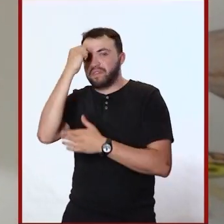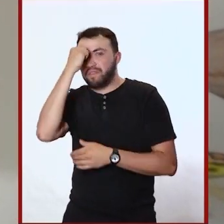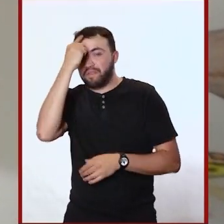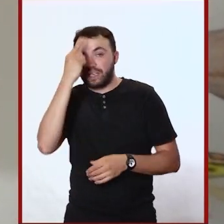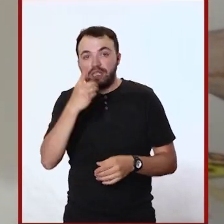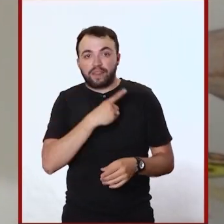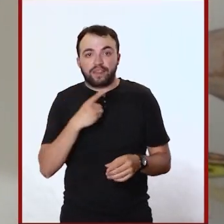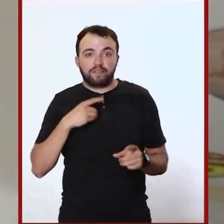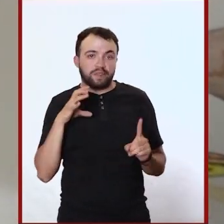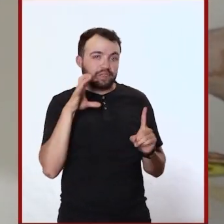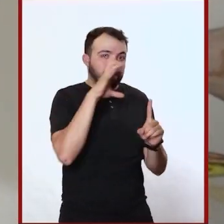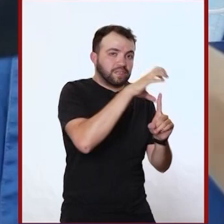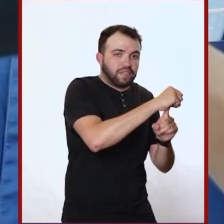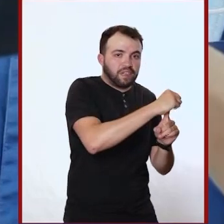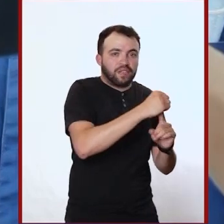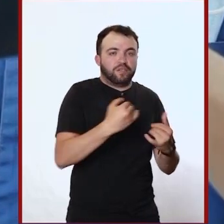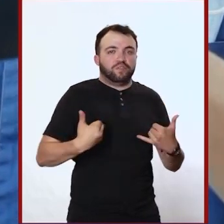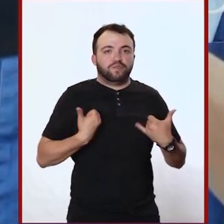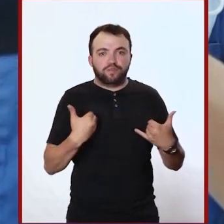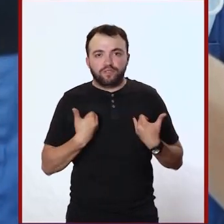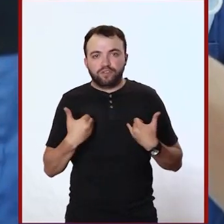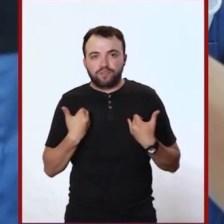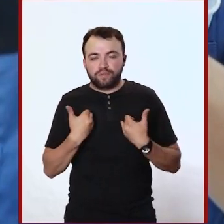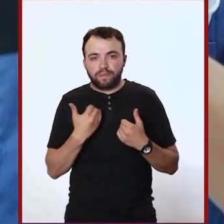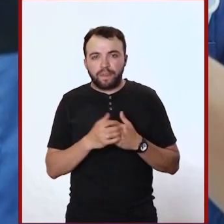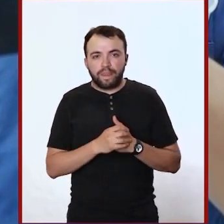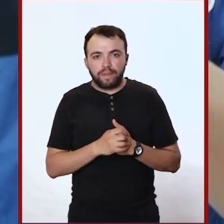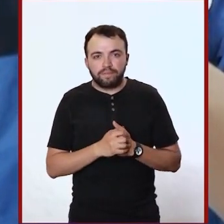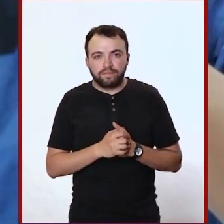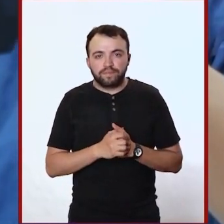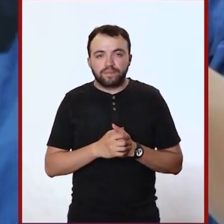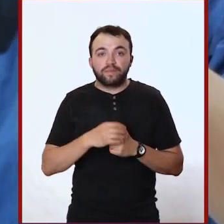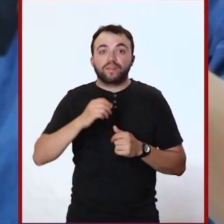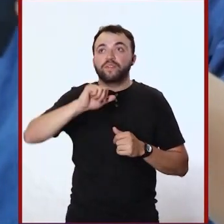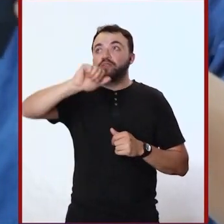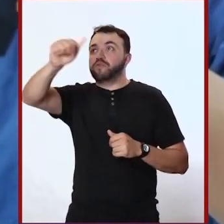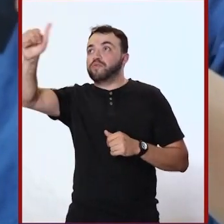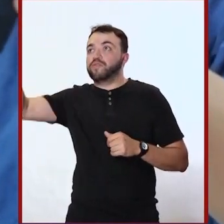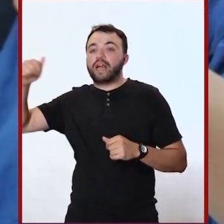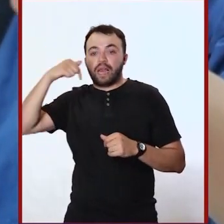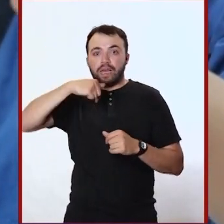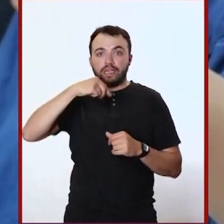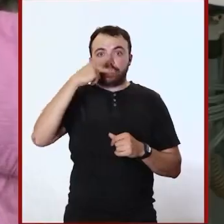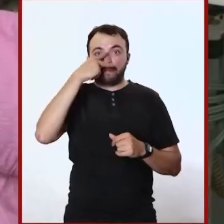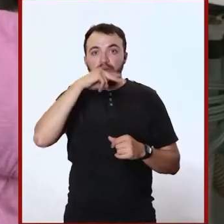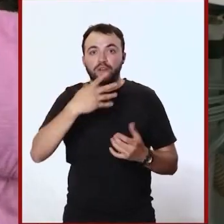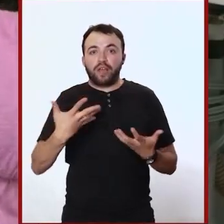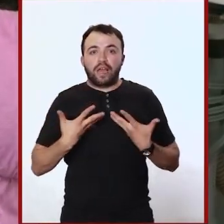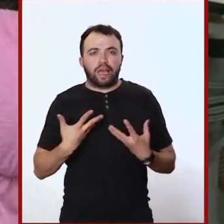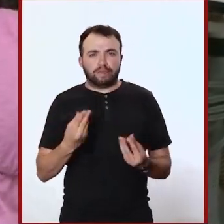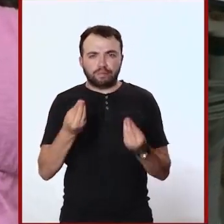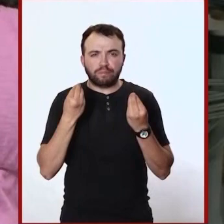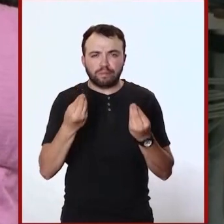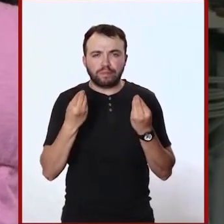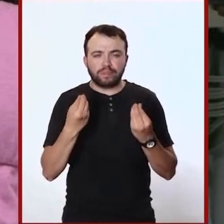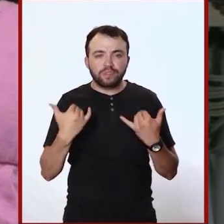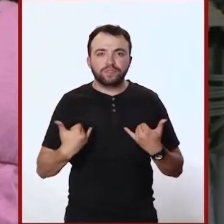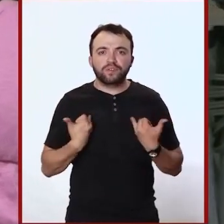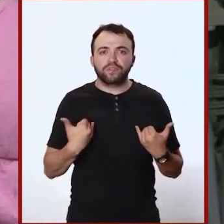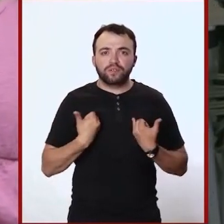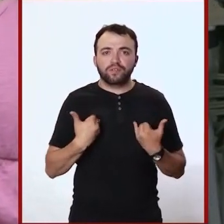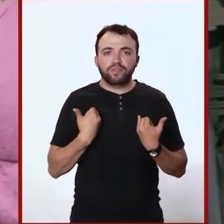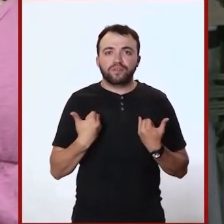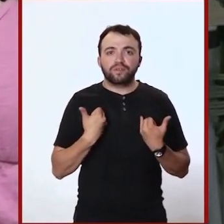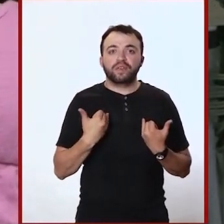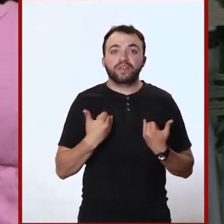siendo una población bastante grande en México. Es una gran ventaja con respecto a los países que han estado envejeciendo. En México tenemos todo el relevo